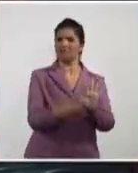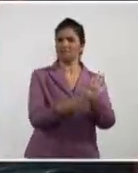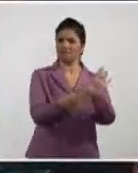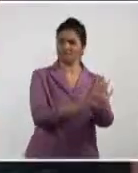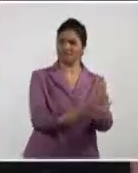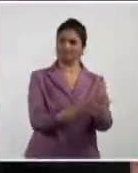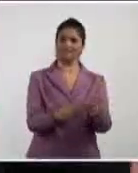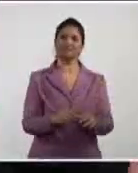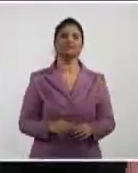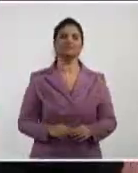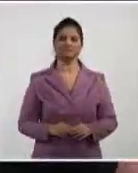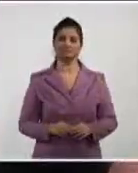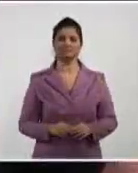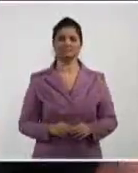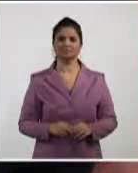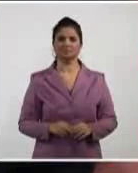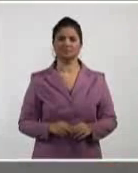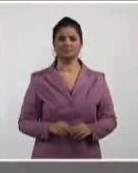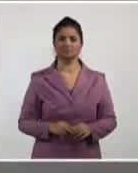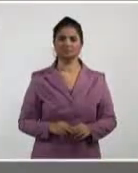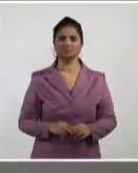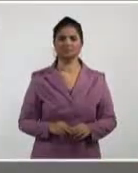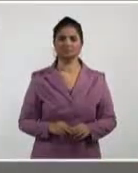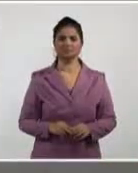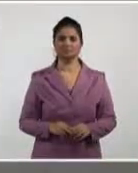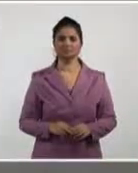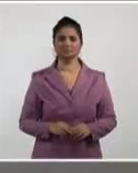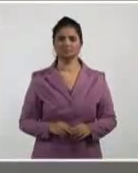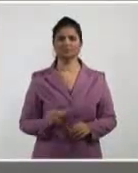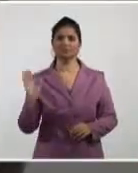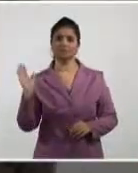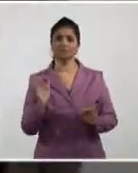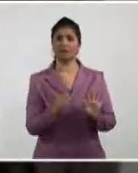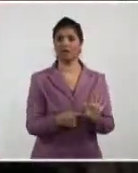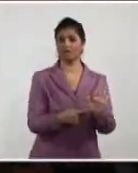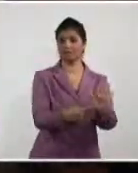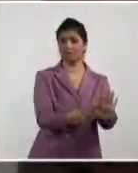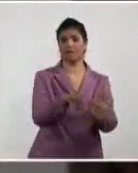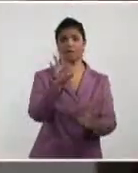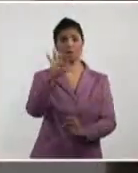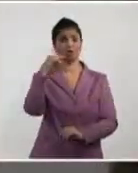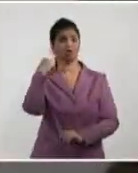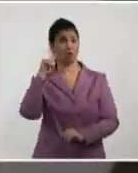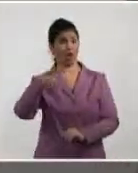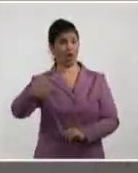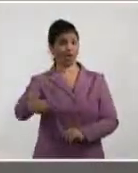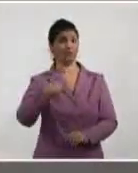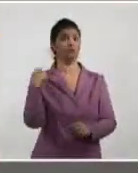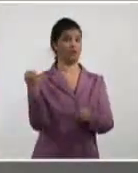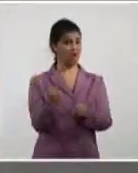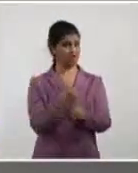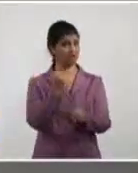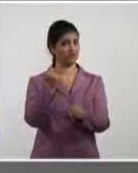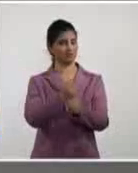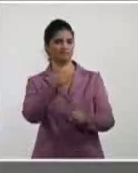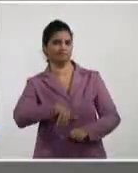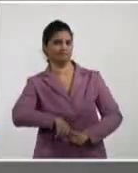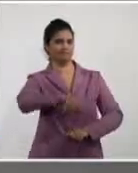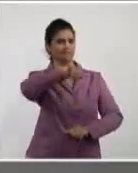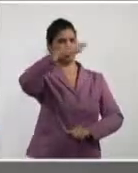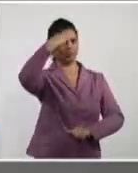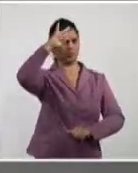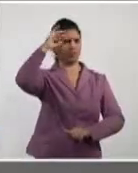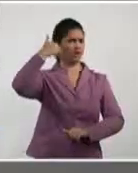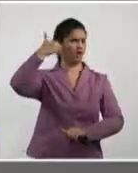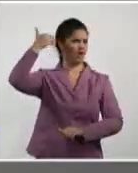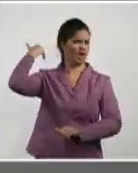y estilo. Te traigo un resumen del trabajo de 8 años seguidos. Cuando salgo de Cuba, hace ya